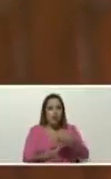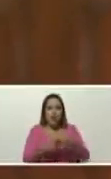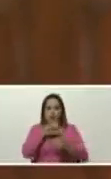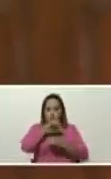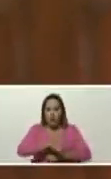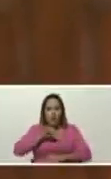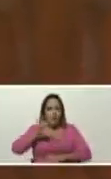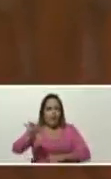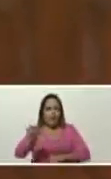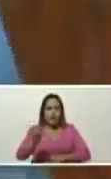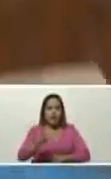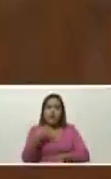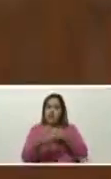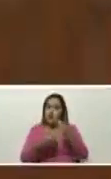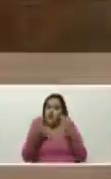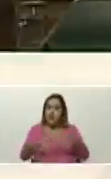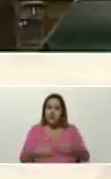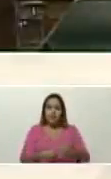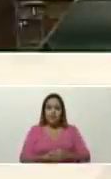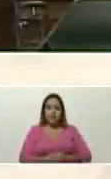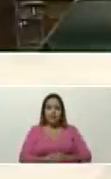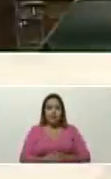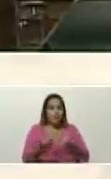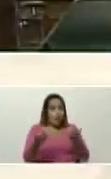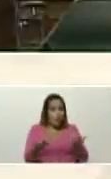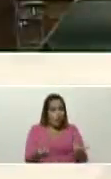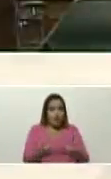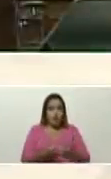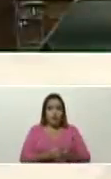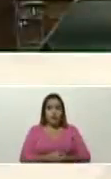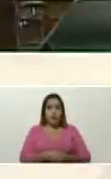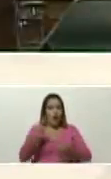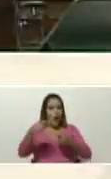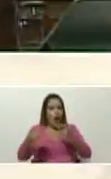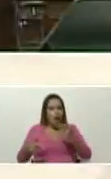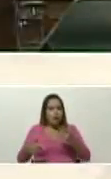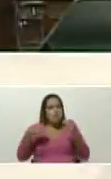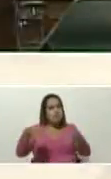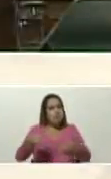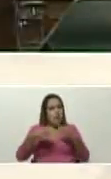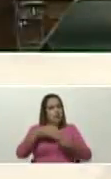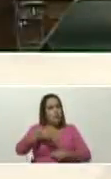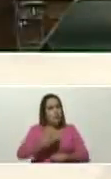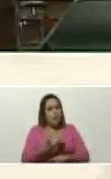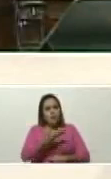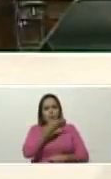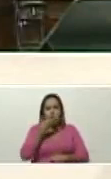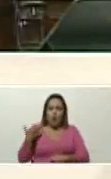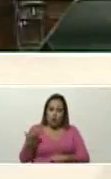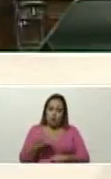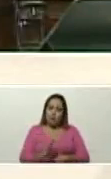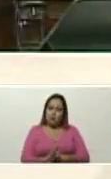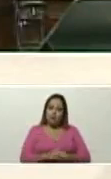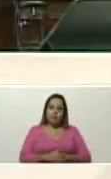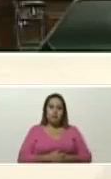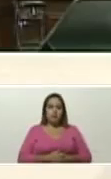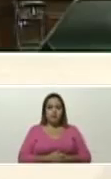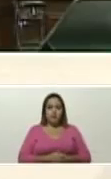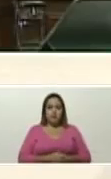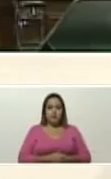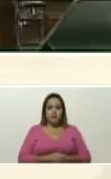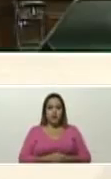realidad. Ahora, las cosas siempre pueden ser mejoradas.